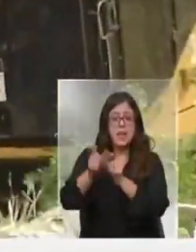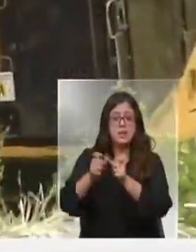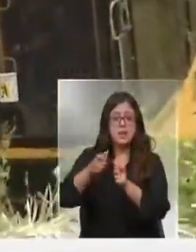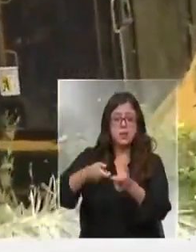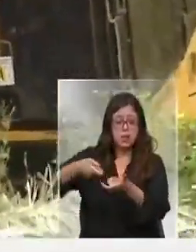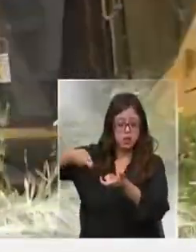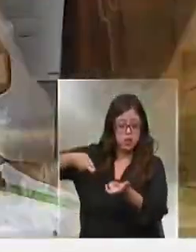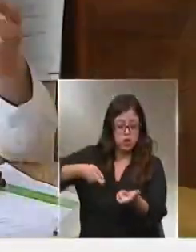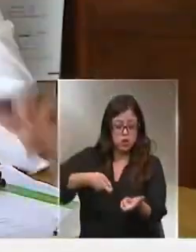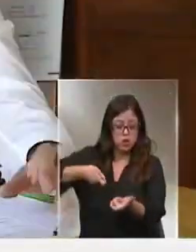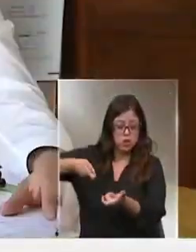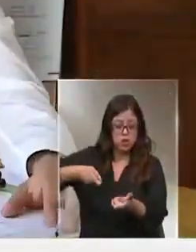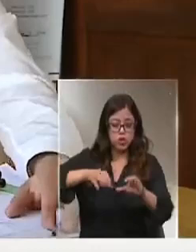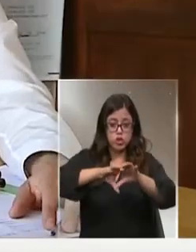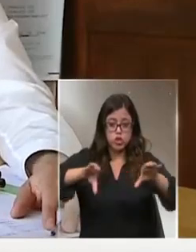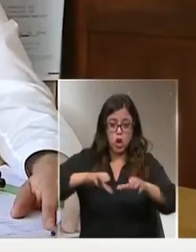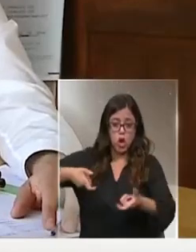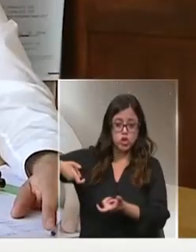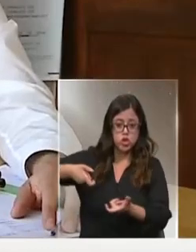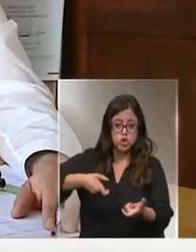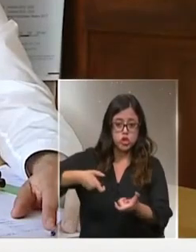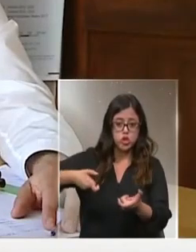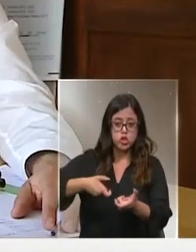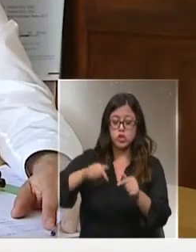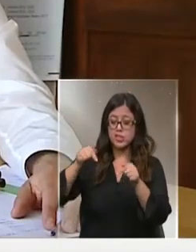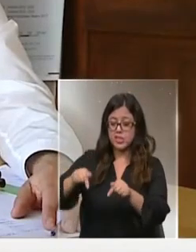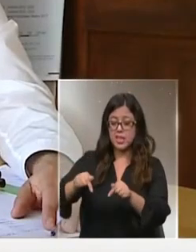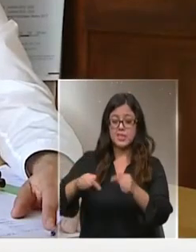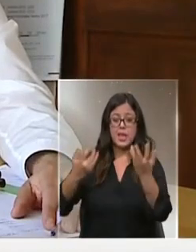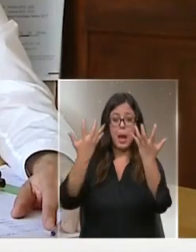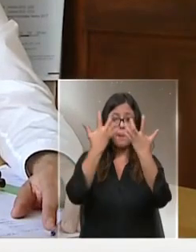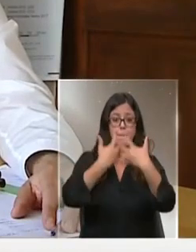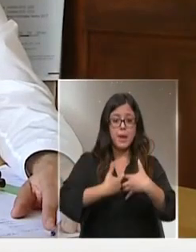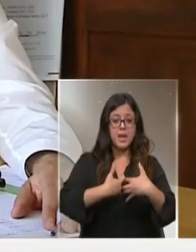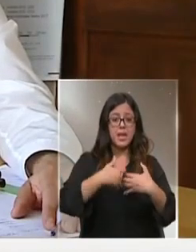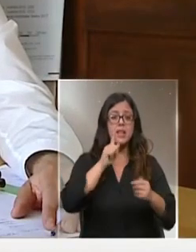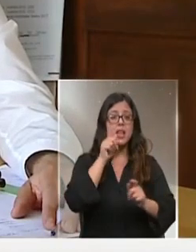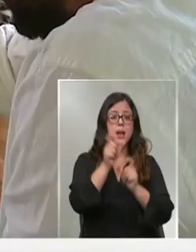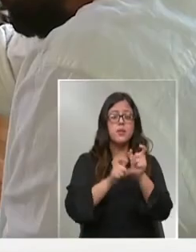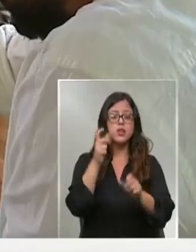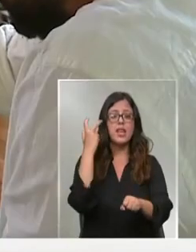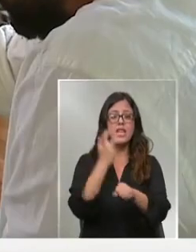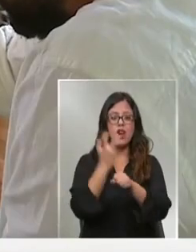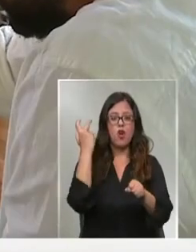acelera el proceso. Esas mismas máquinas son las que posee la gente que roba madera.